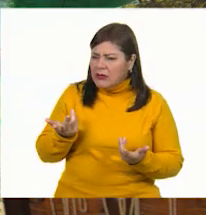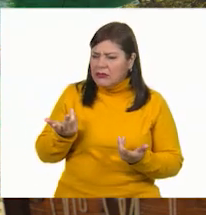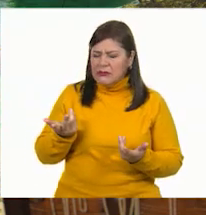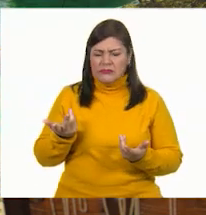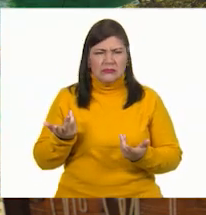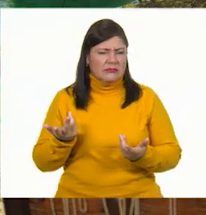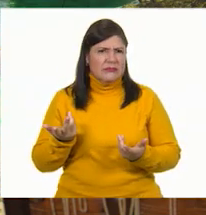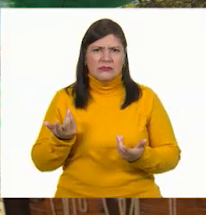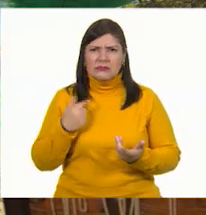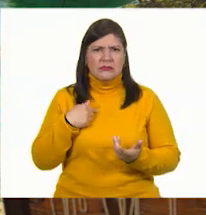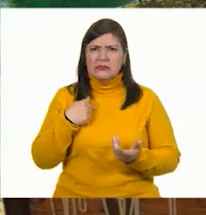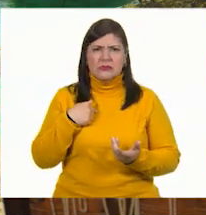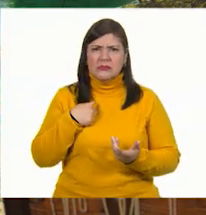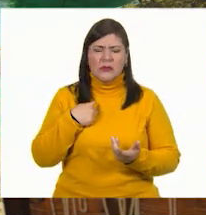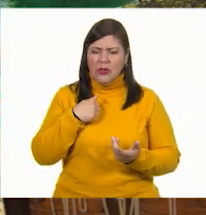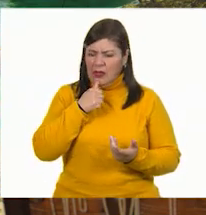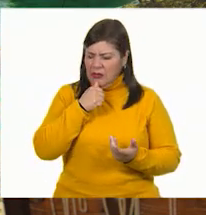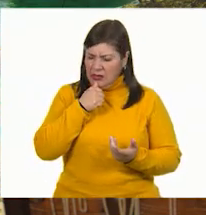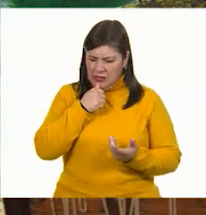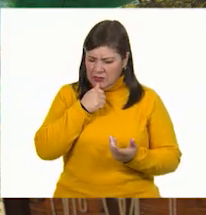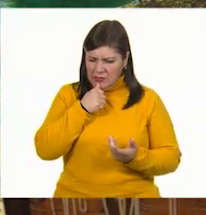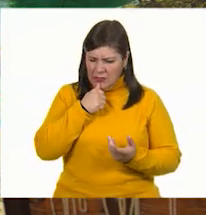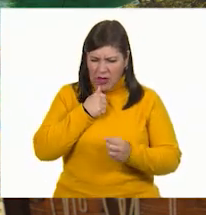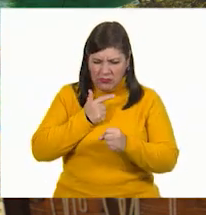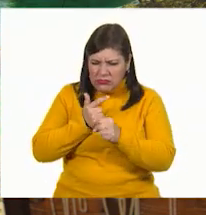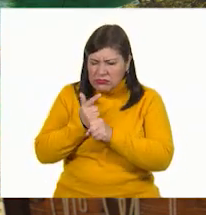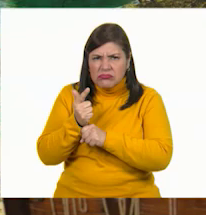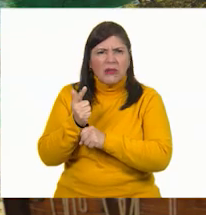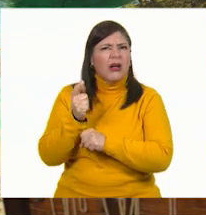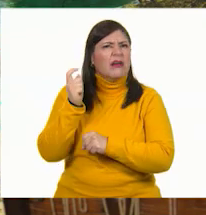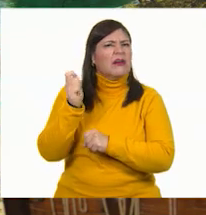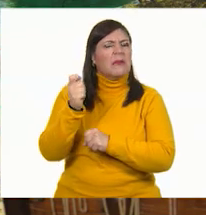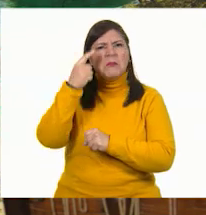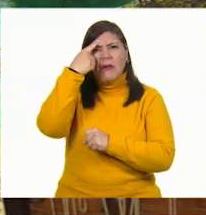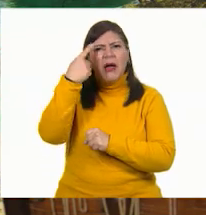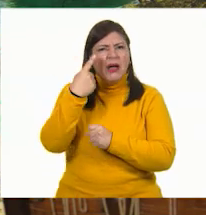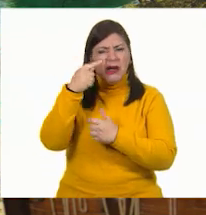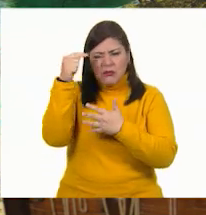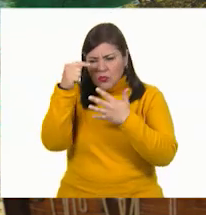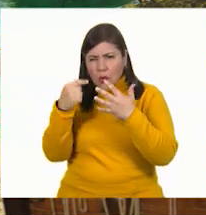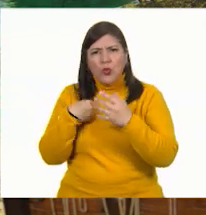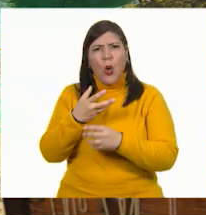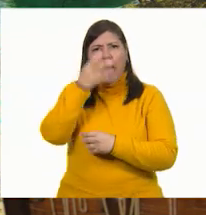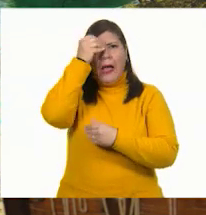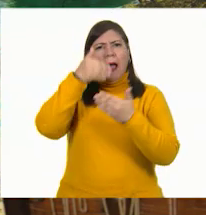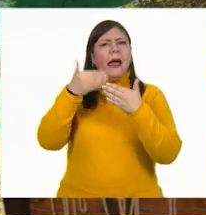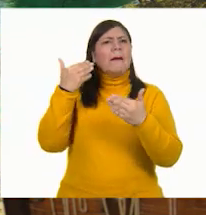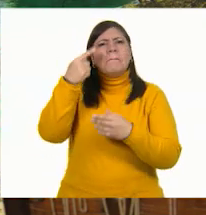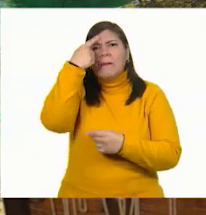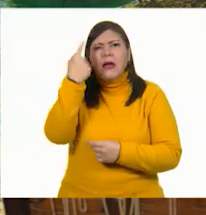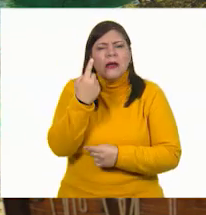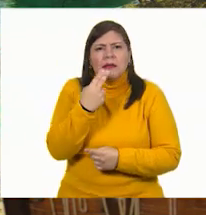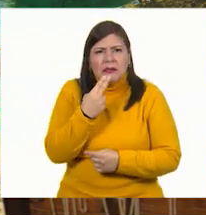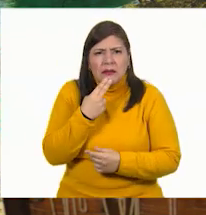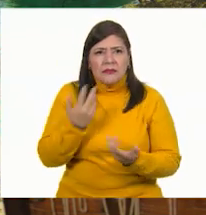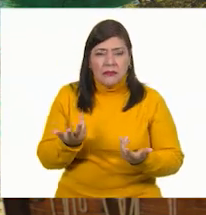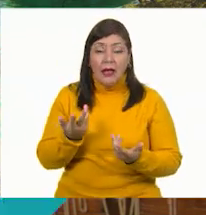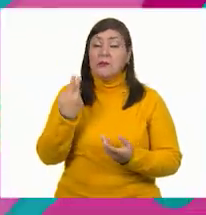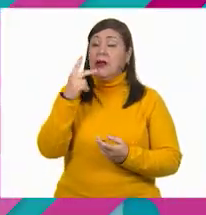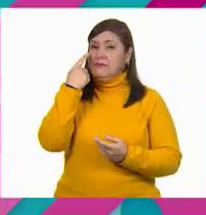no logro descubrir para qué va a servir todo esto. Aunque mira, me encontré esto.